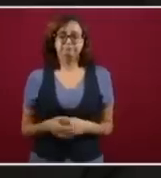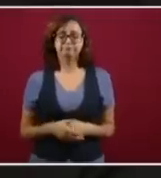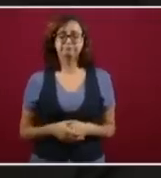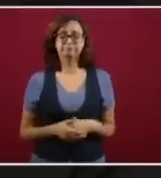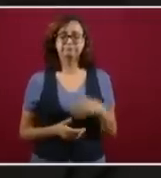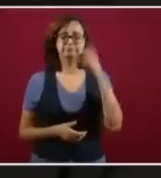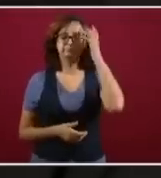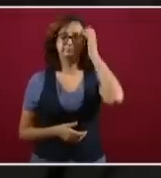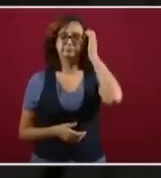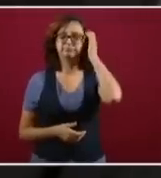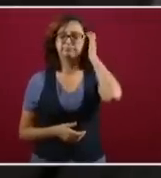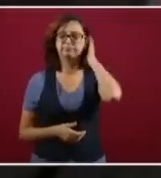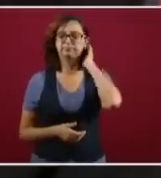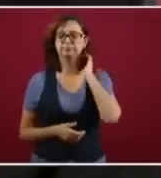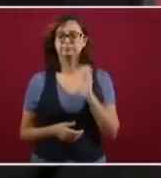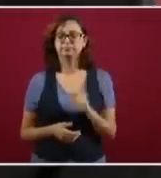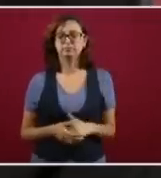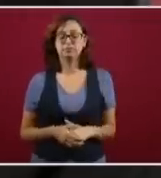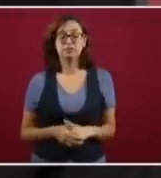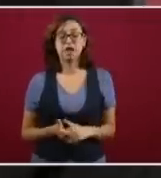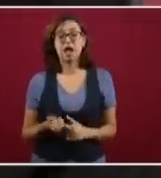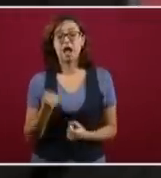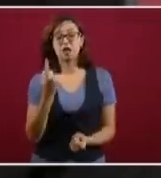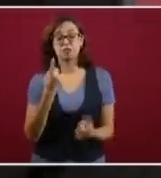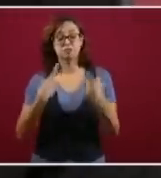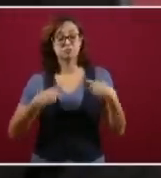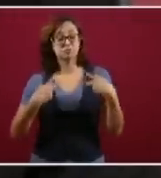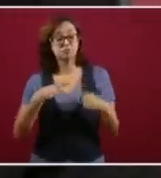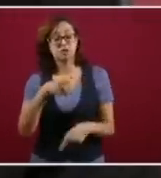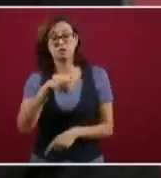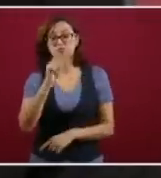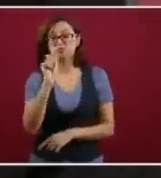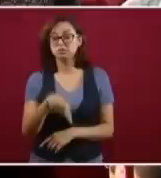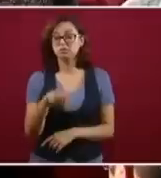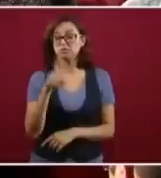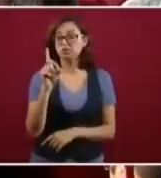algunos estaban ahí, llevaban casi 30 años.